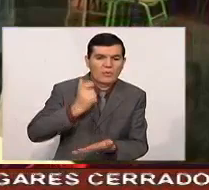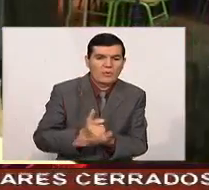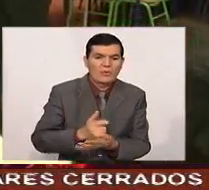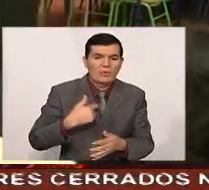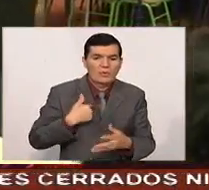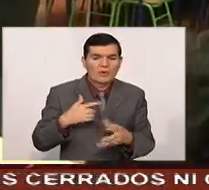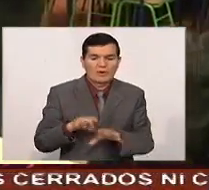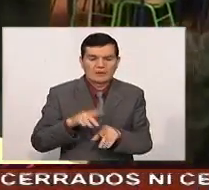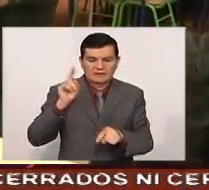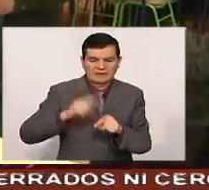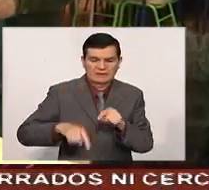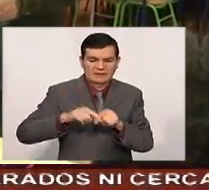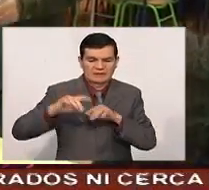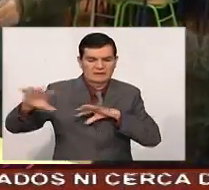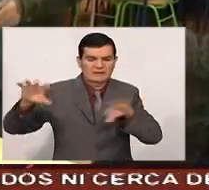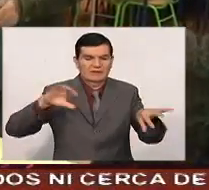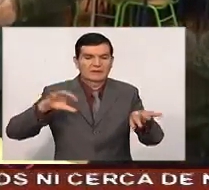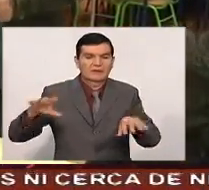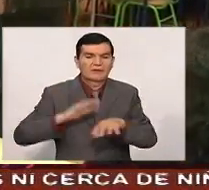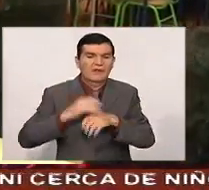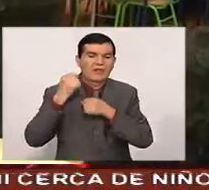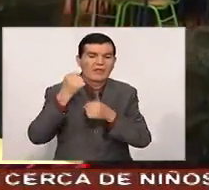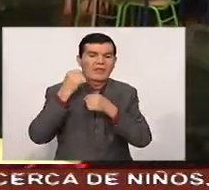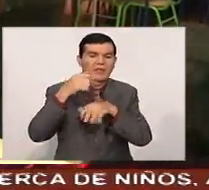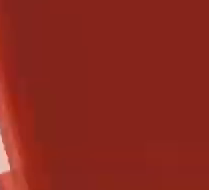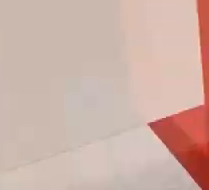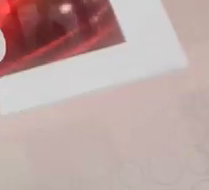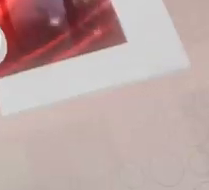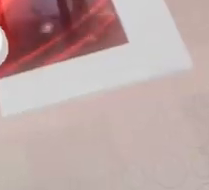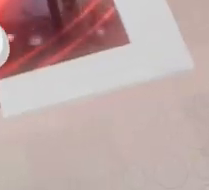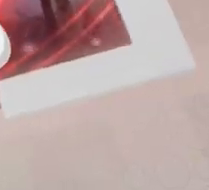prefirió dejar de lado los mítines y la propaganda.